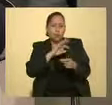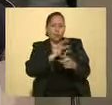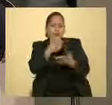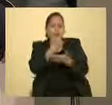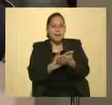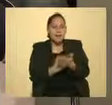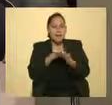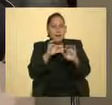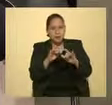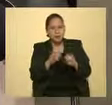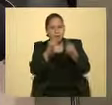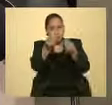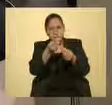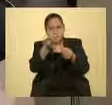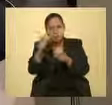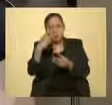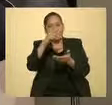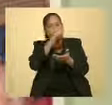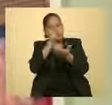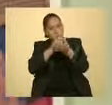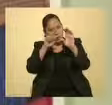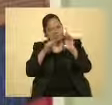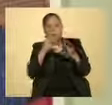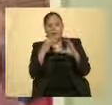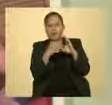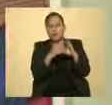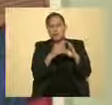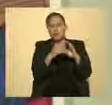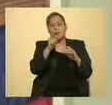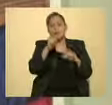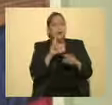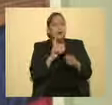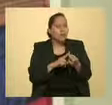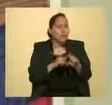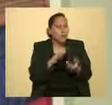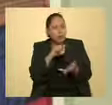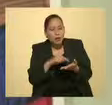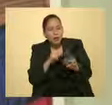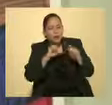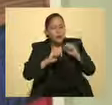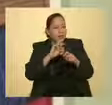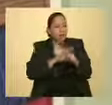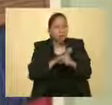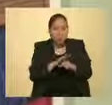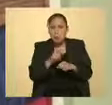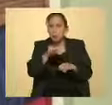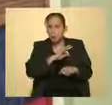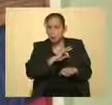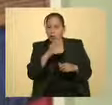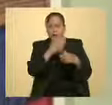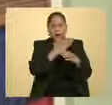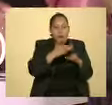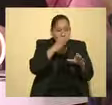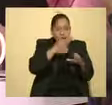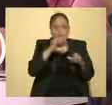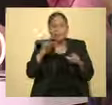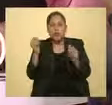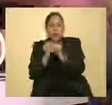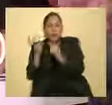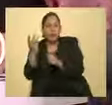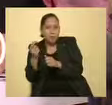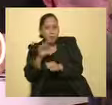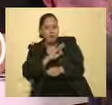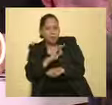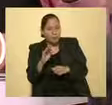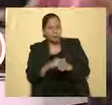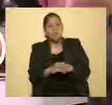lista aquí a ustedes, aquí en tus ciudades o en mi Facebook, para que consulten los nombres de los lugares, cafeterías y demás que son pet friendly, para